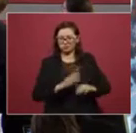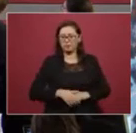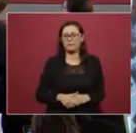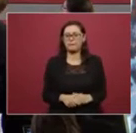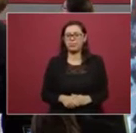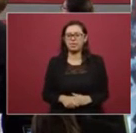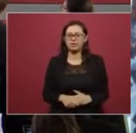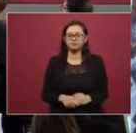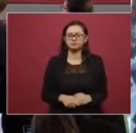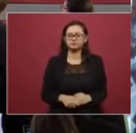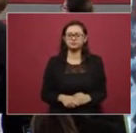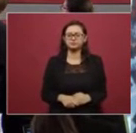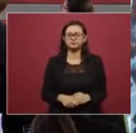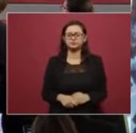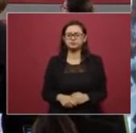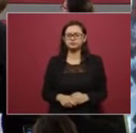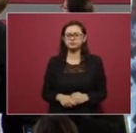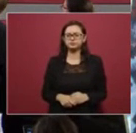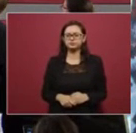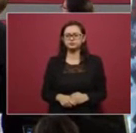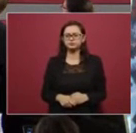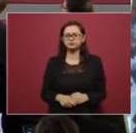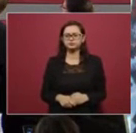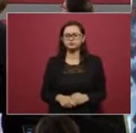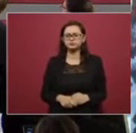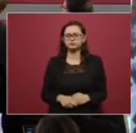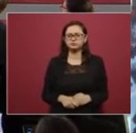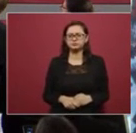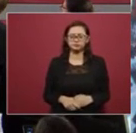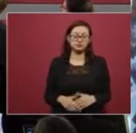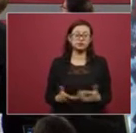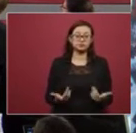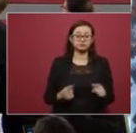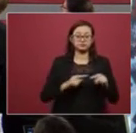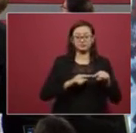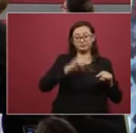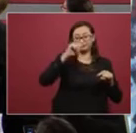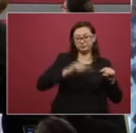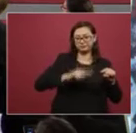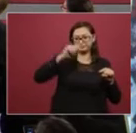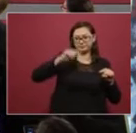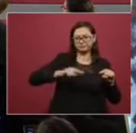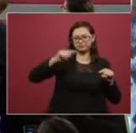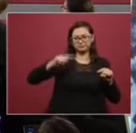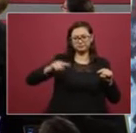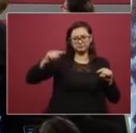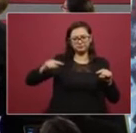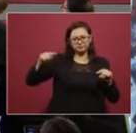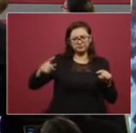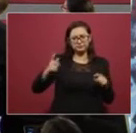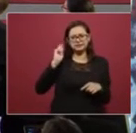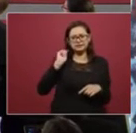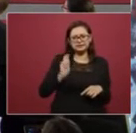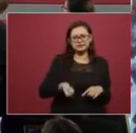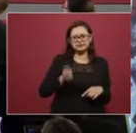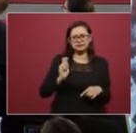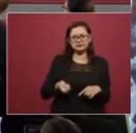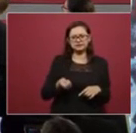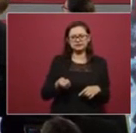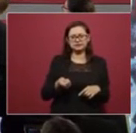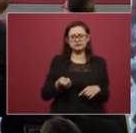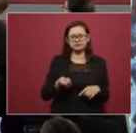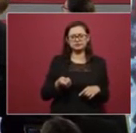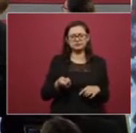esto es muy interesante. Esto es la evolución del margen, es decir, cuánto es la especie del markup que están poniendo las